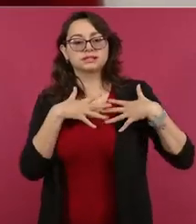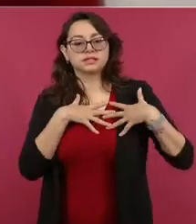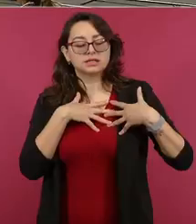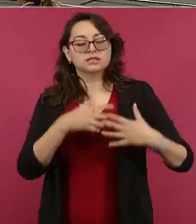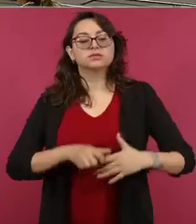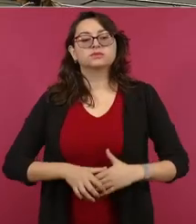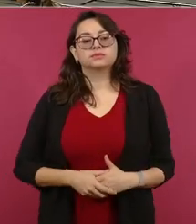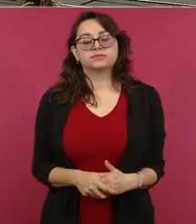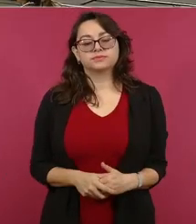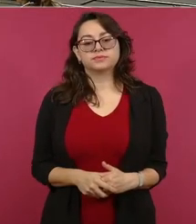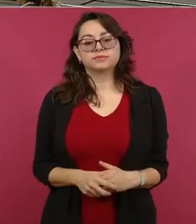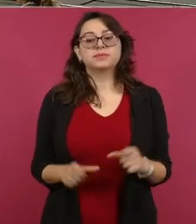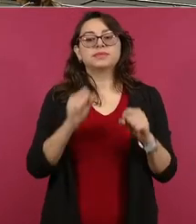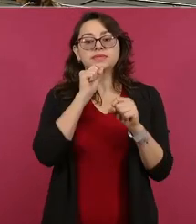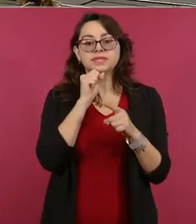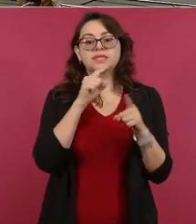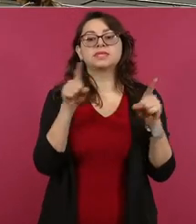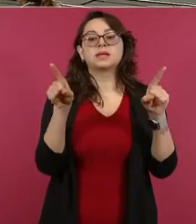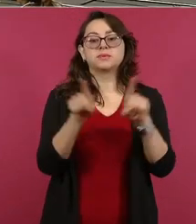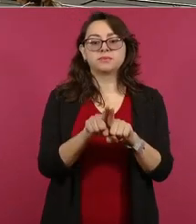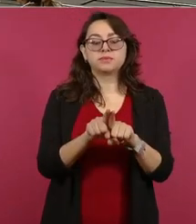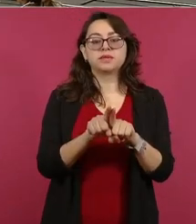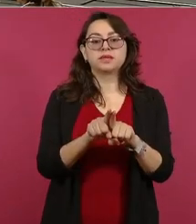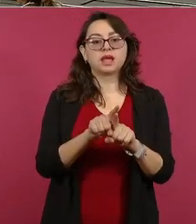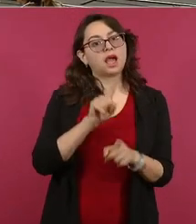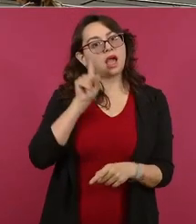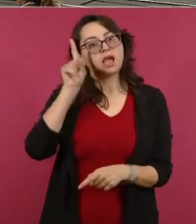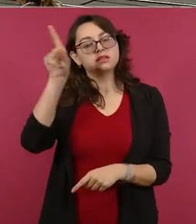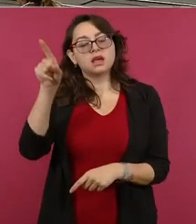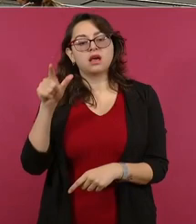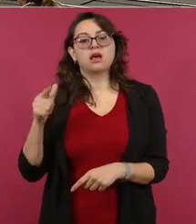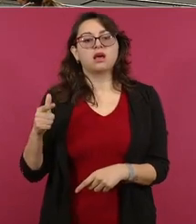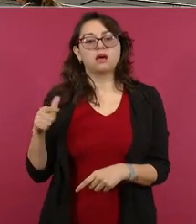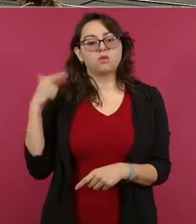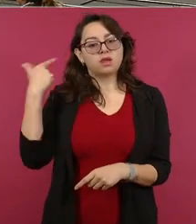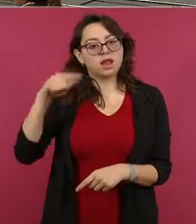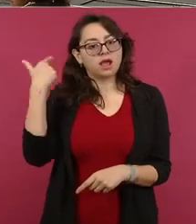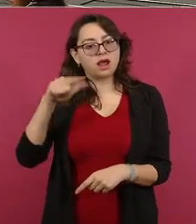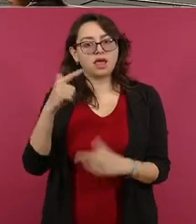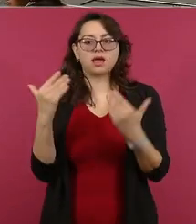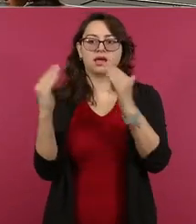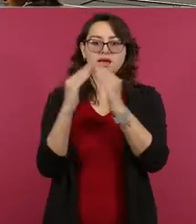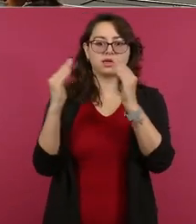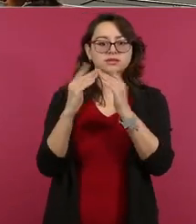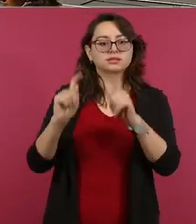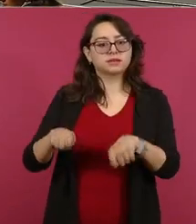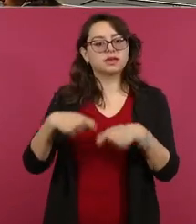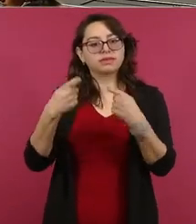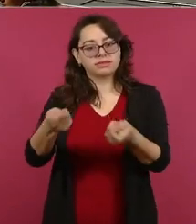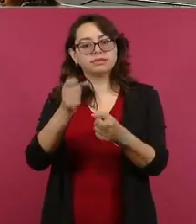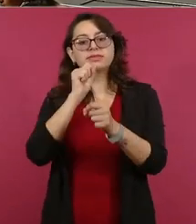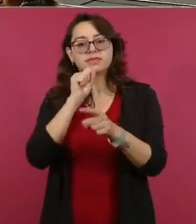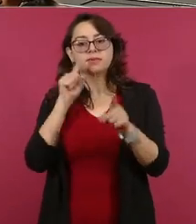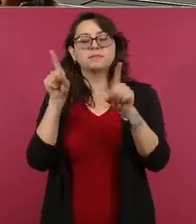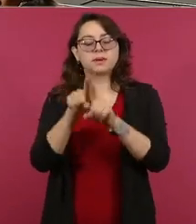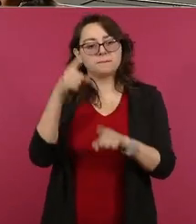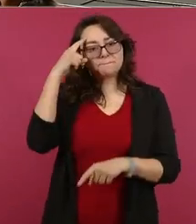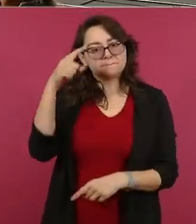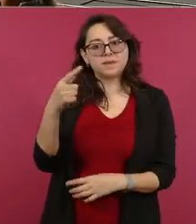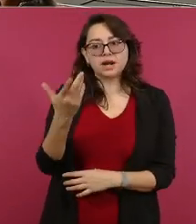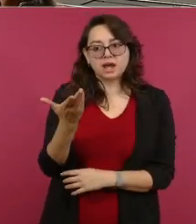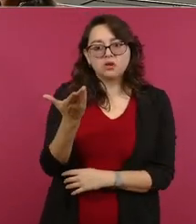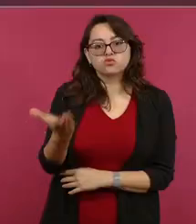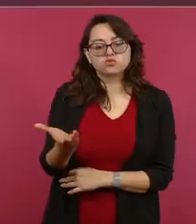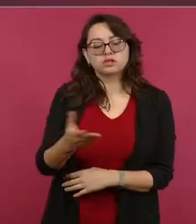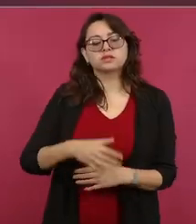y también la casa de Guadalajara para ustedes. Y lo más importante,